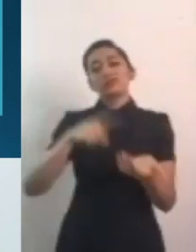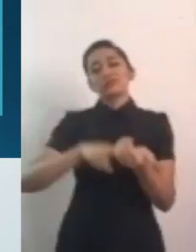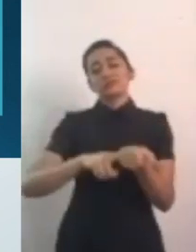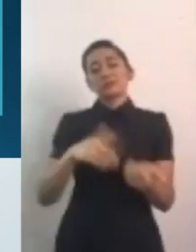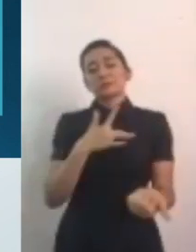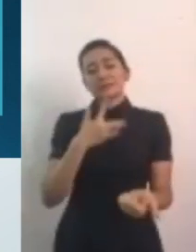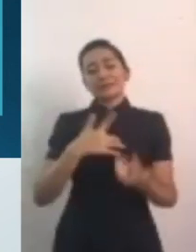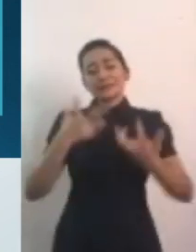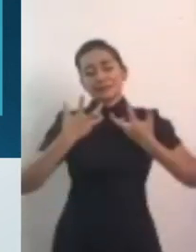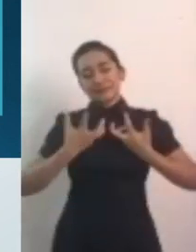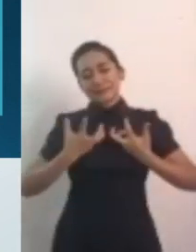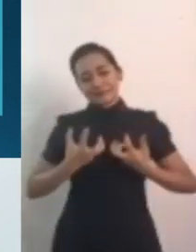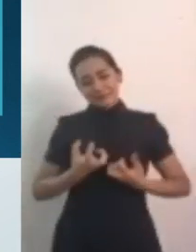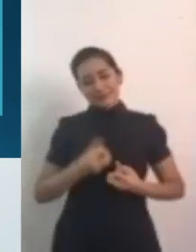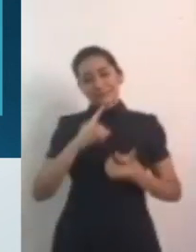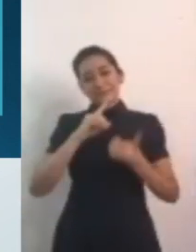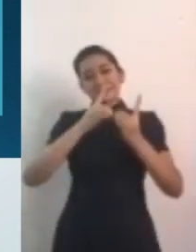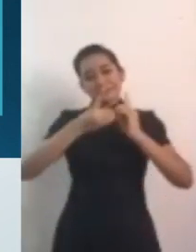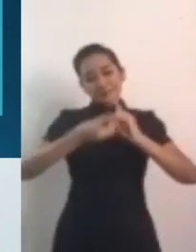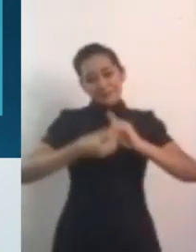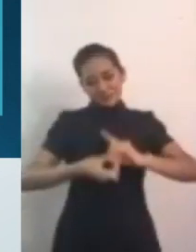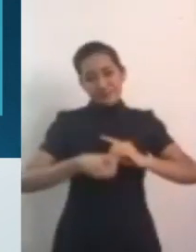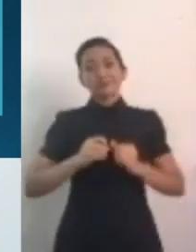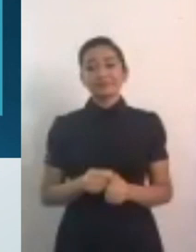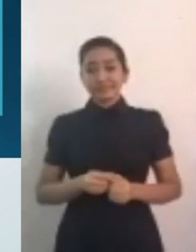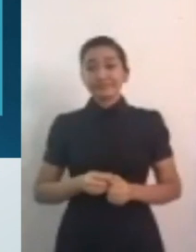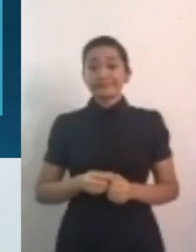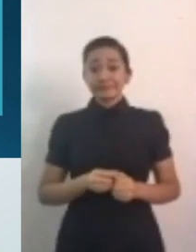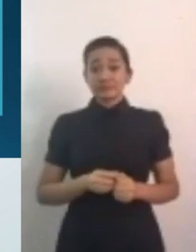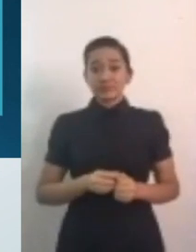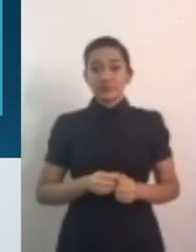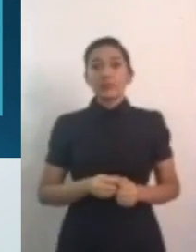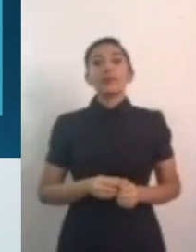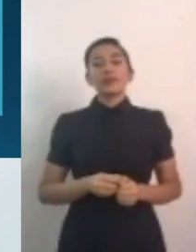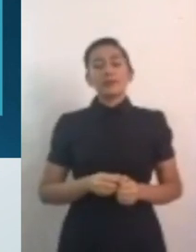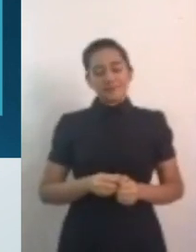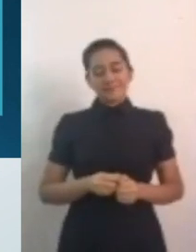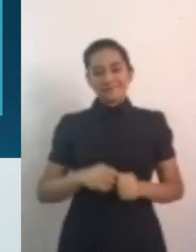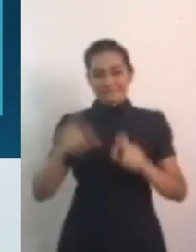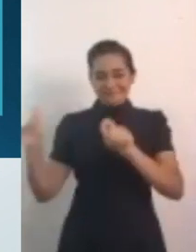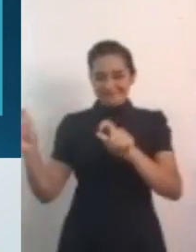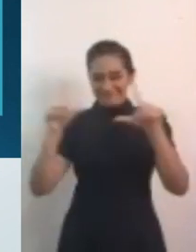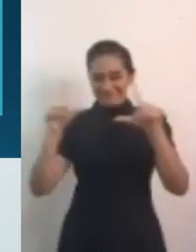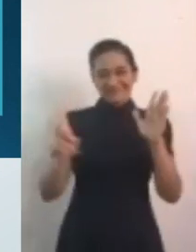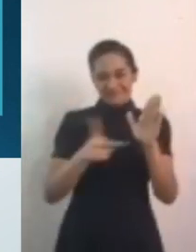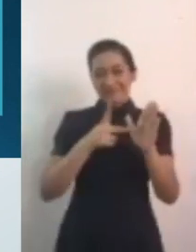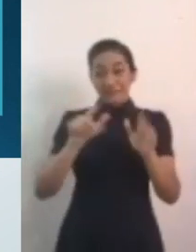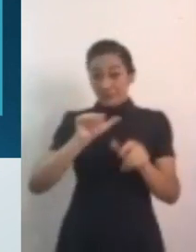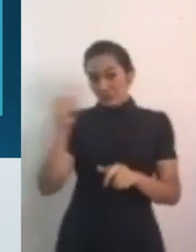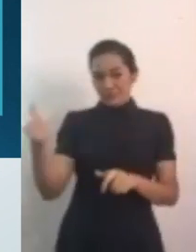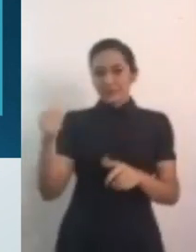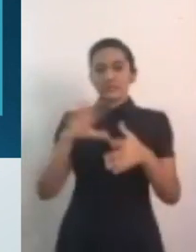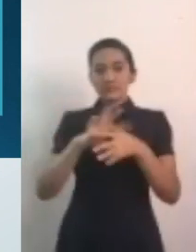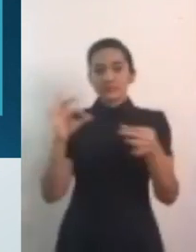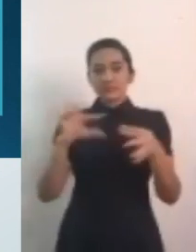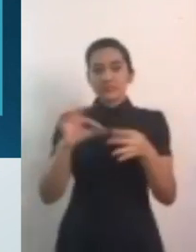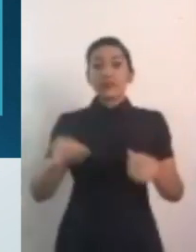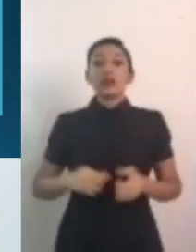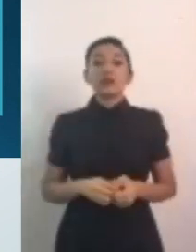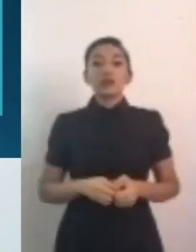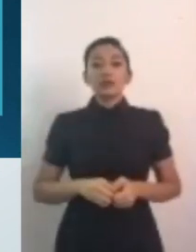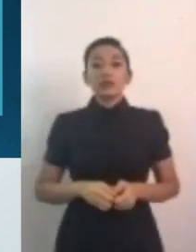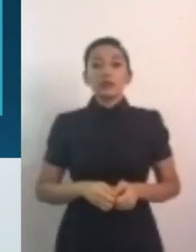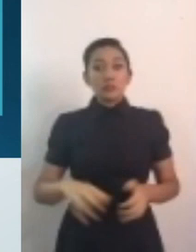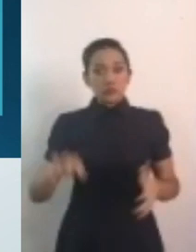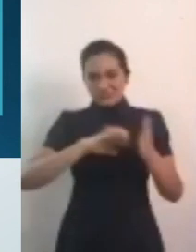el lado izquierdo abajo, esto empieza a cambiar la conducta. La gente empieza a evitar cosas que antes no